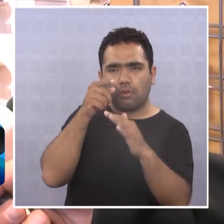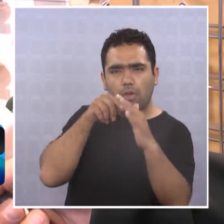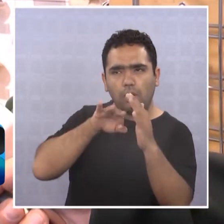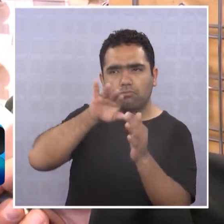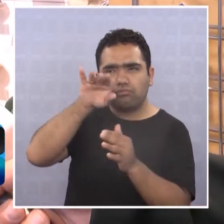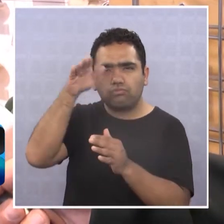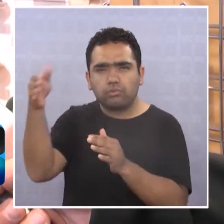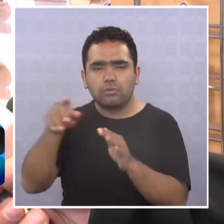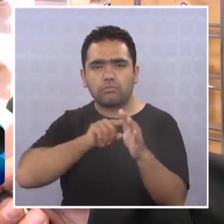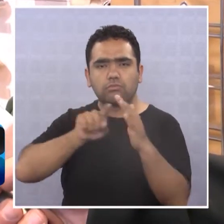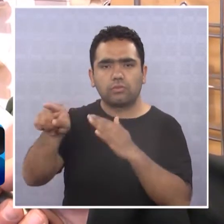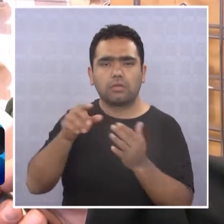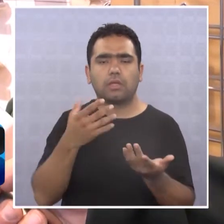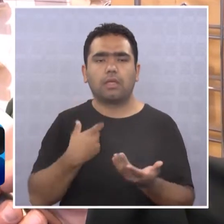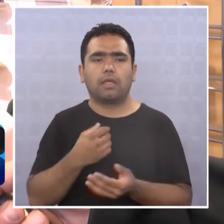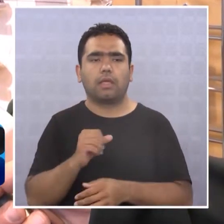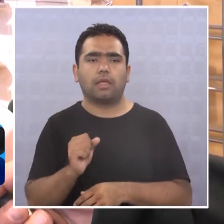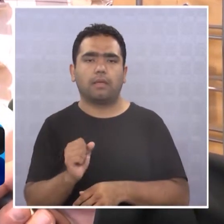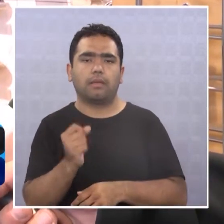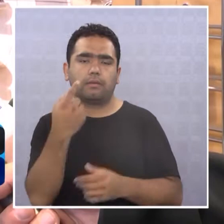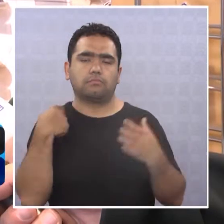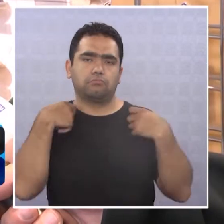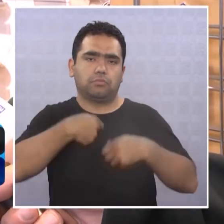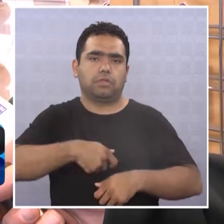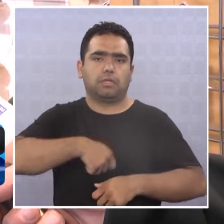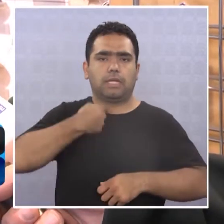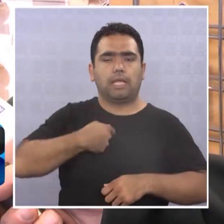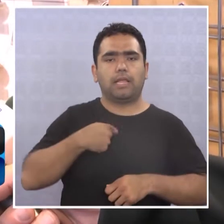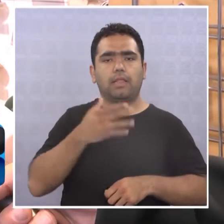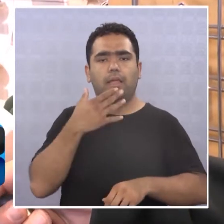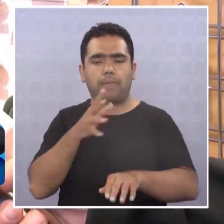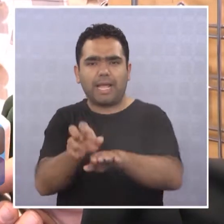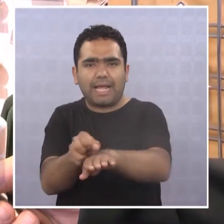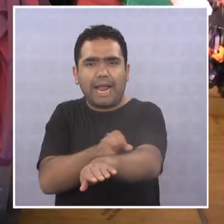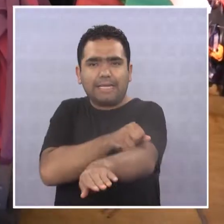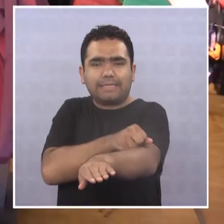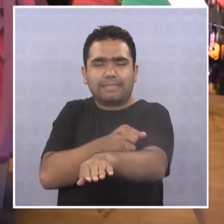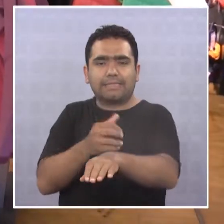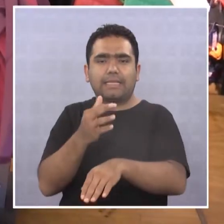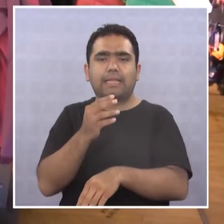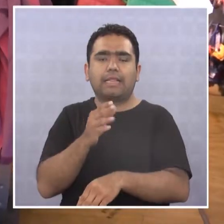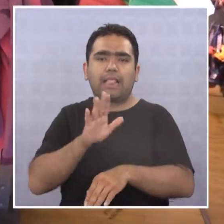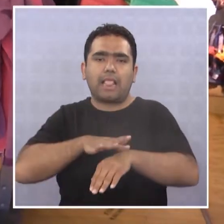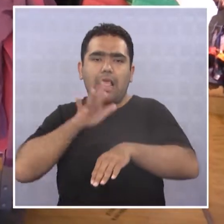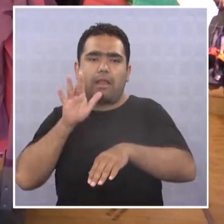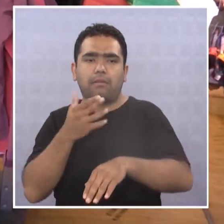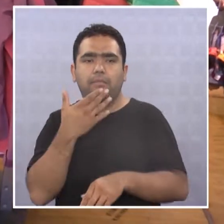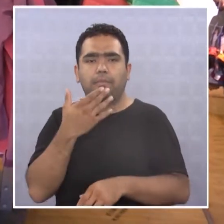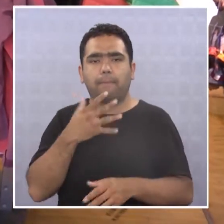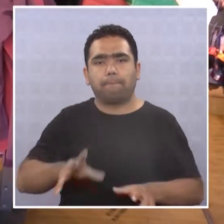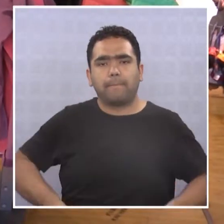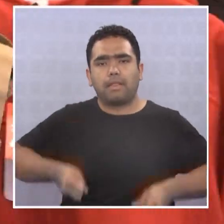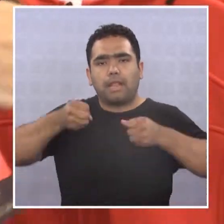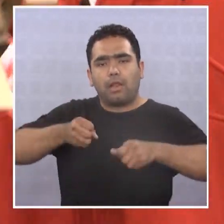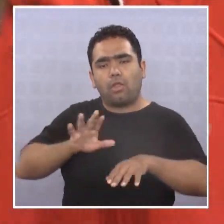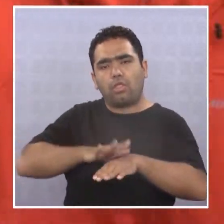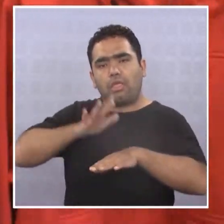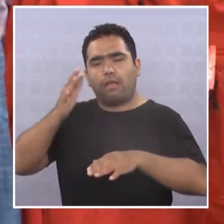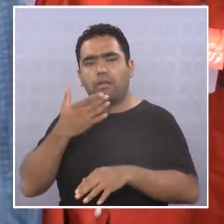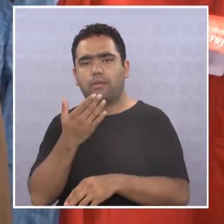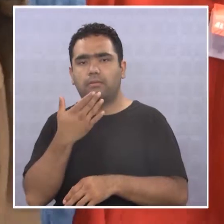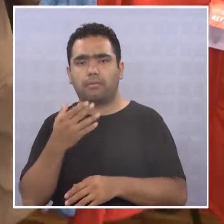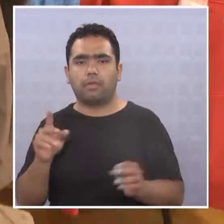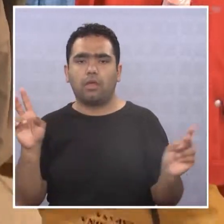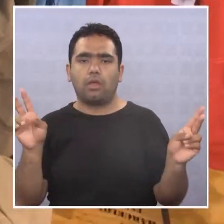como te dije al principio primera escapa casi tienes térmicos chaquetas de pluma pantalones térmico cortaviento